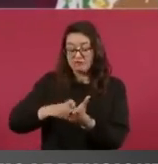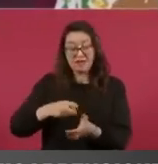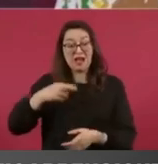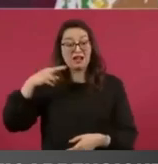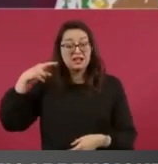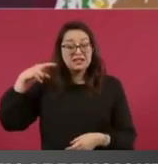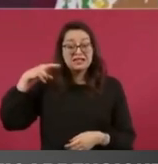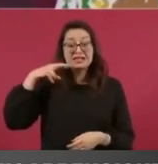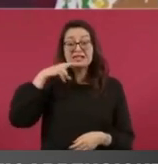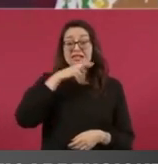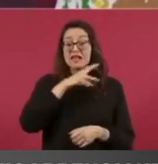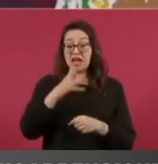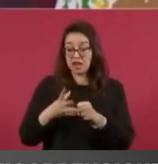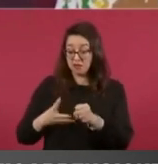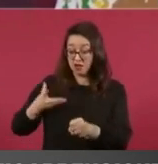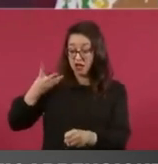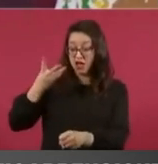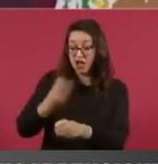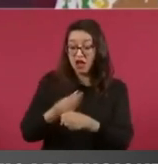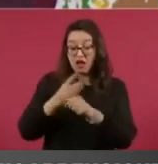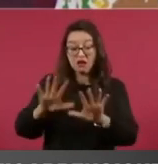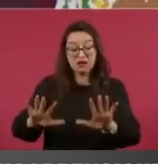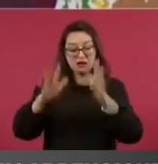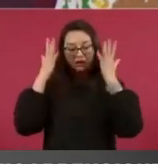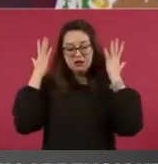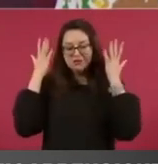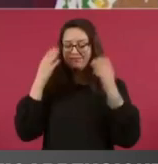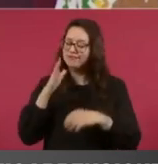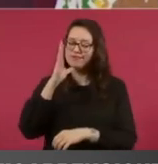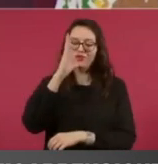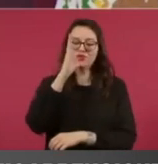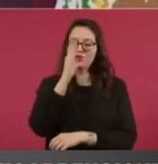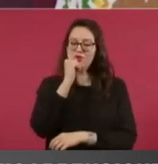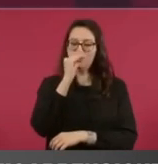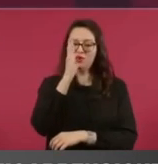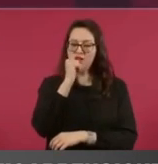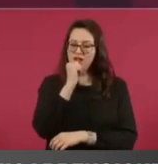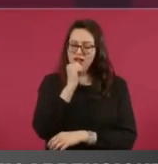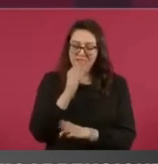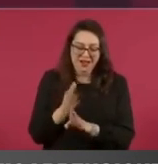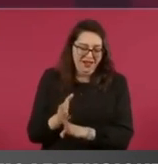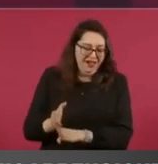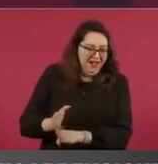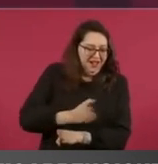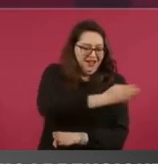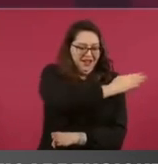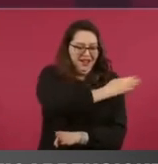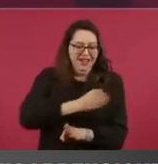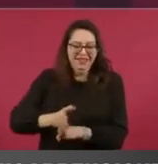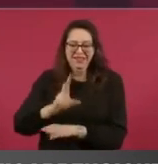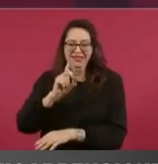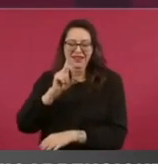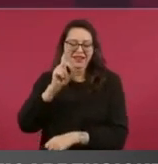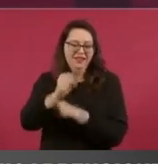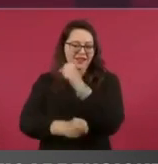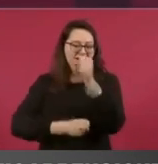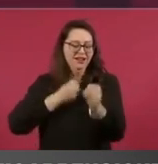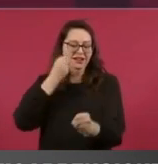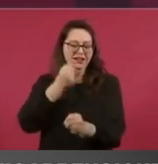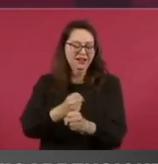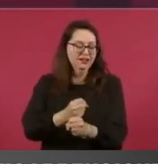tan drásticos la reforma por los 30 años, porque esto fue en el 97, esto